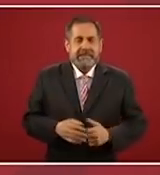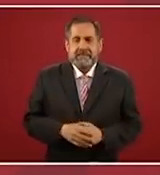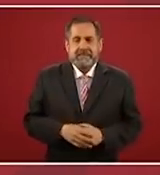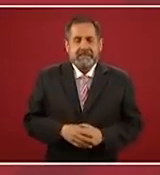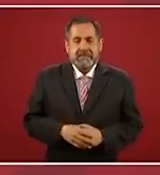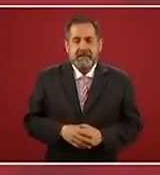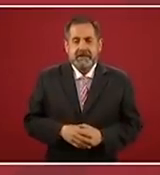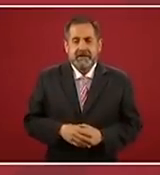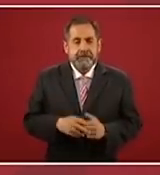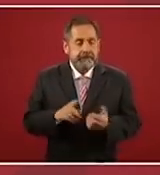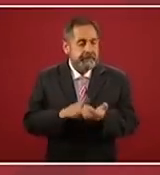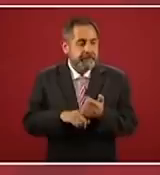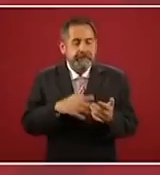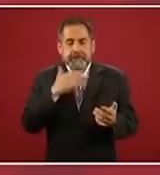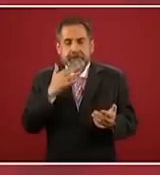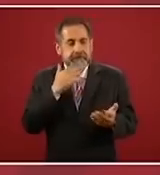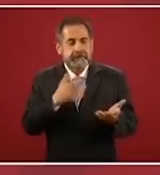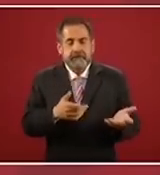hay